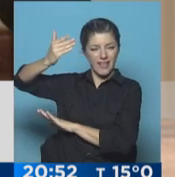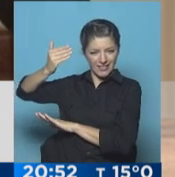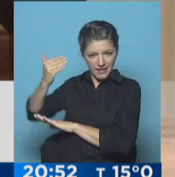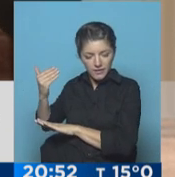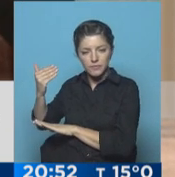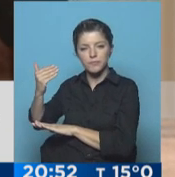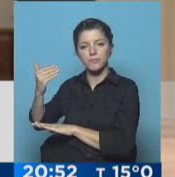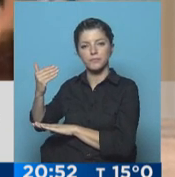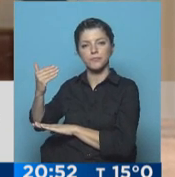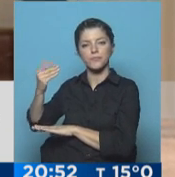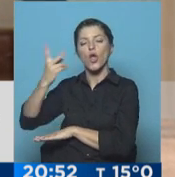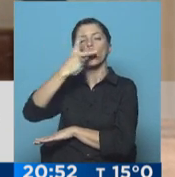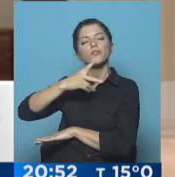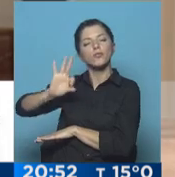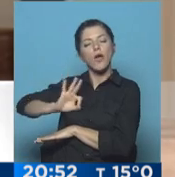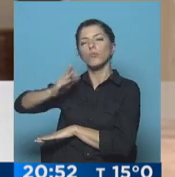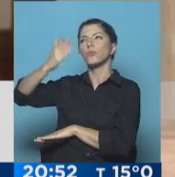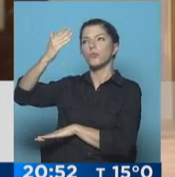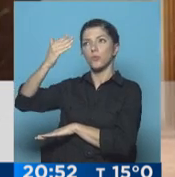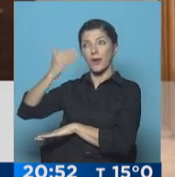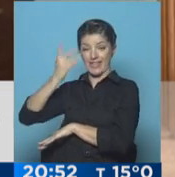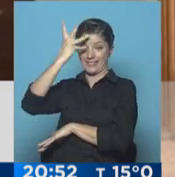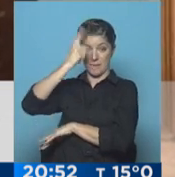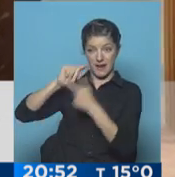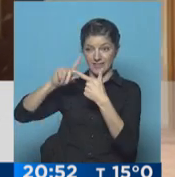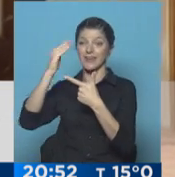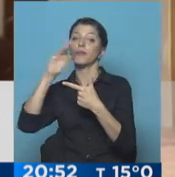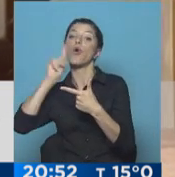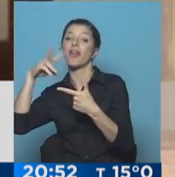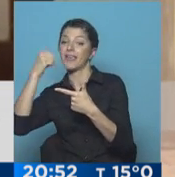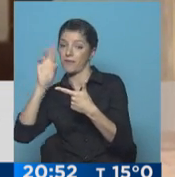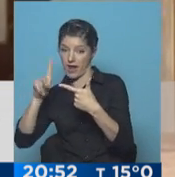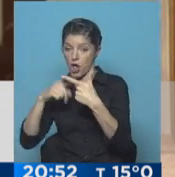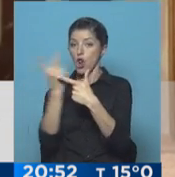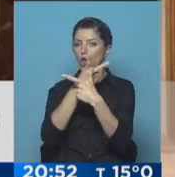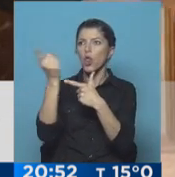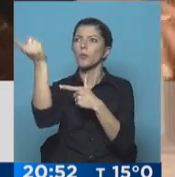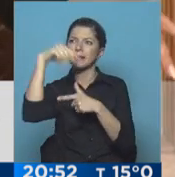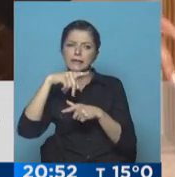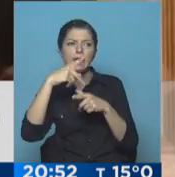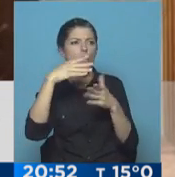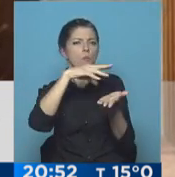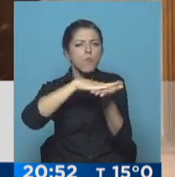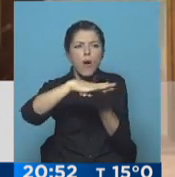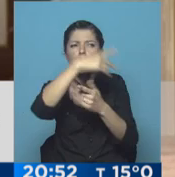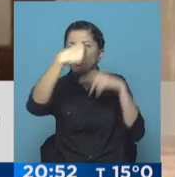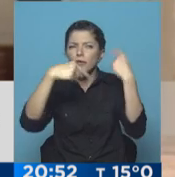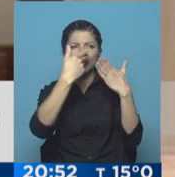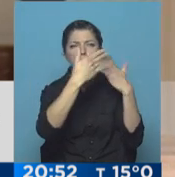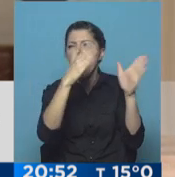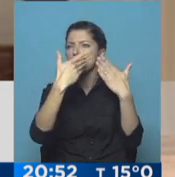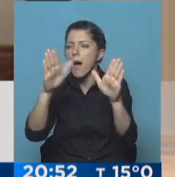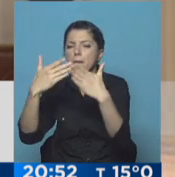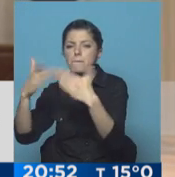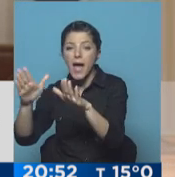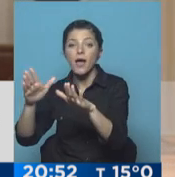hace 200 años existieron San Martín y Bolívar que venían liberando pueblos, nos faltaba la